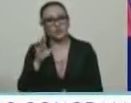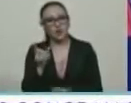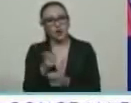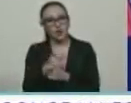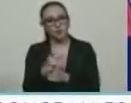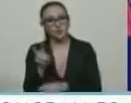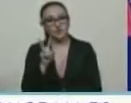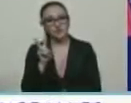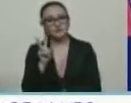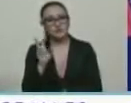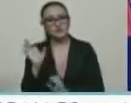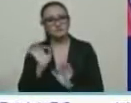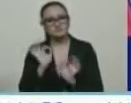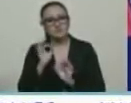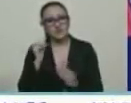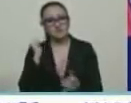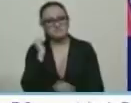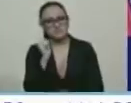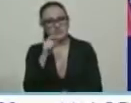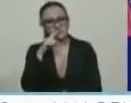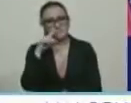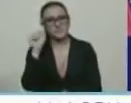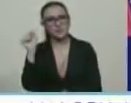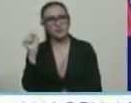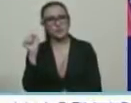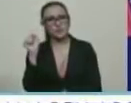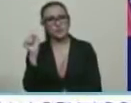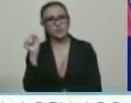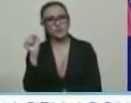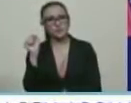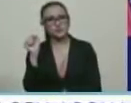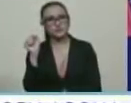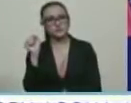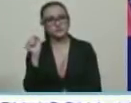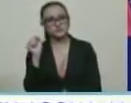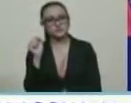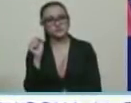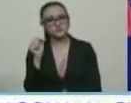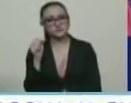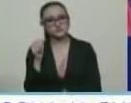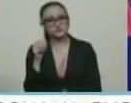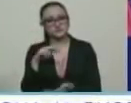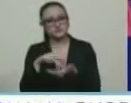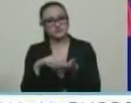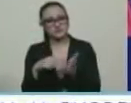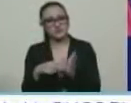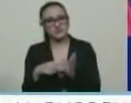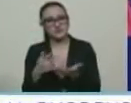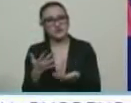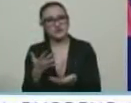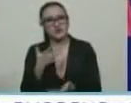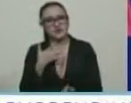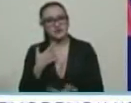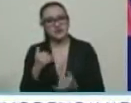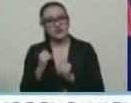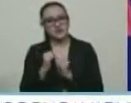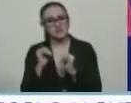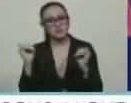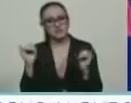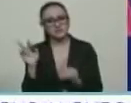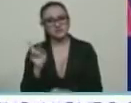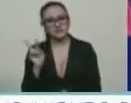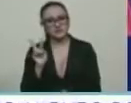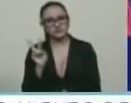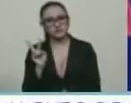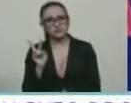en Venezuela también fue un amenazo al deseo de independencia de